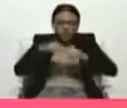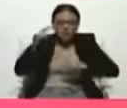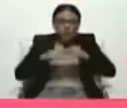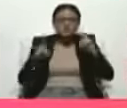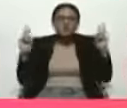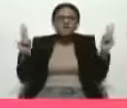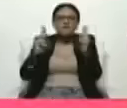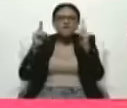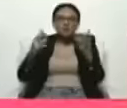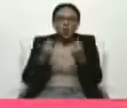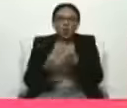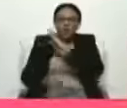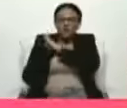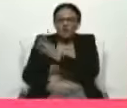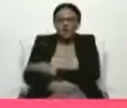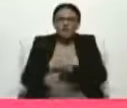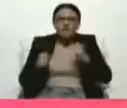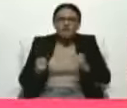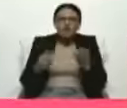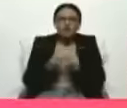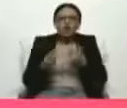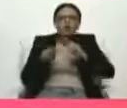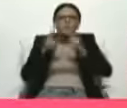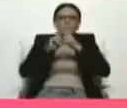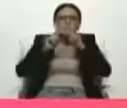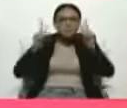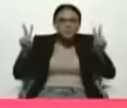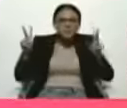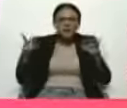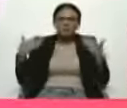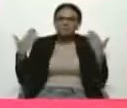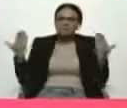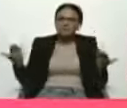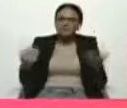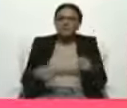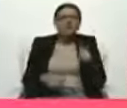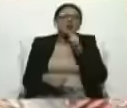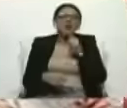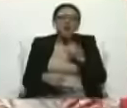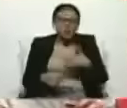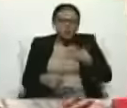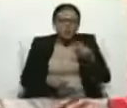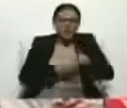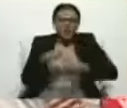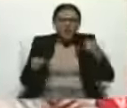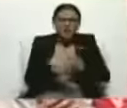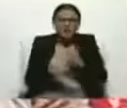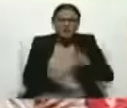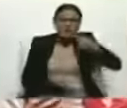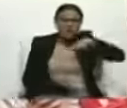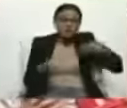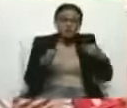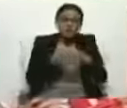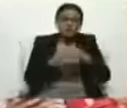esplendorosa y una victoria con paz. Y nosotros, los únicos que somos capaces de conseguirlo, somos nosotros.